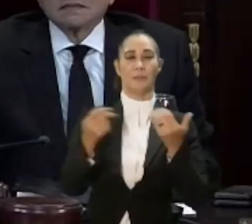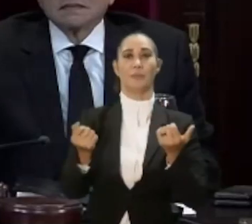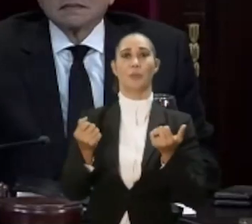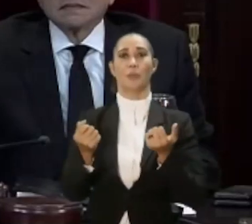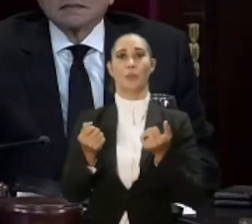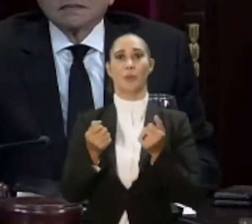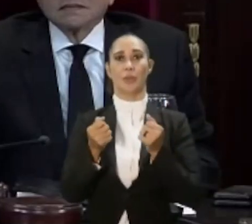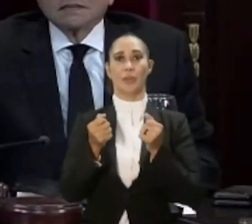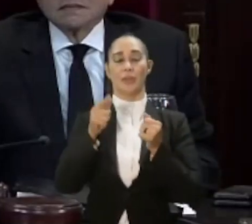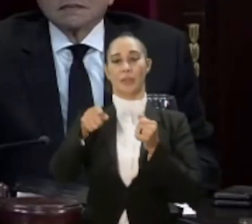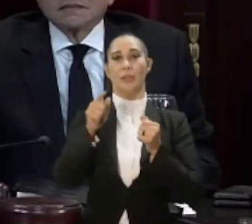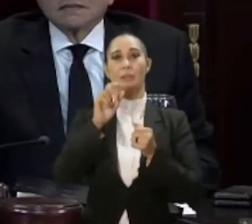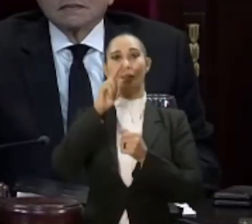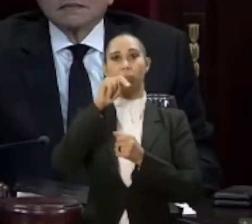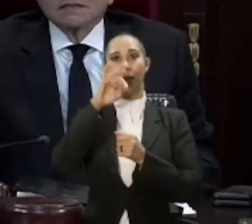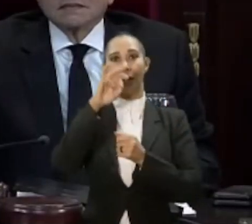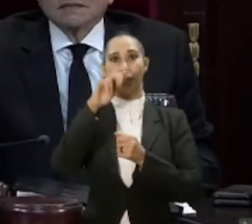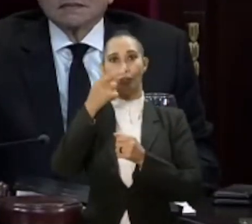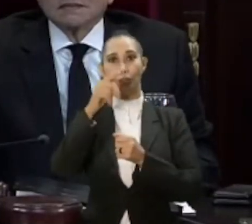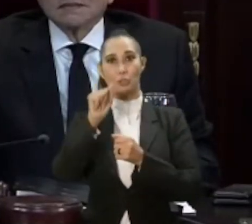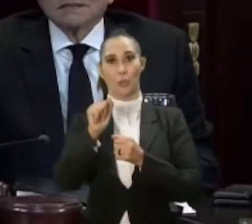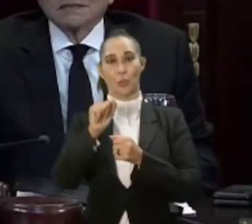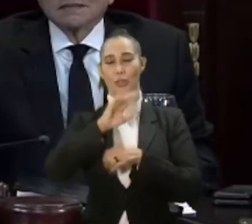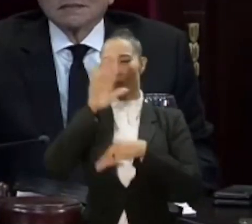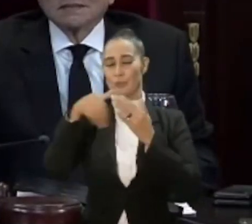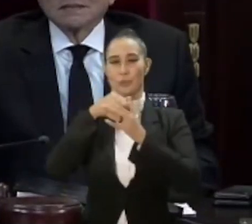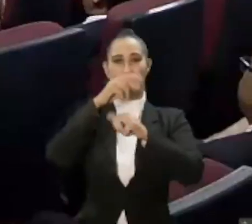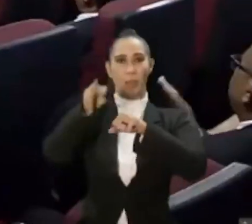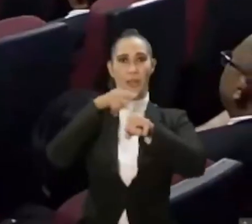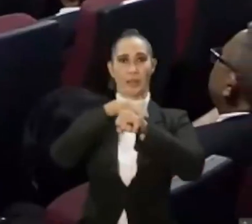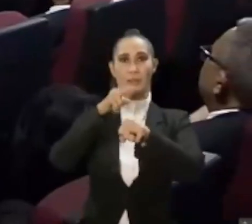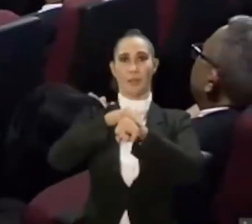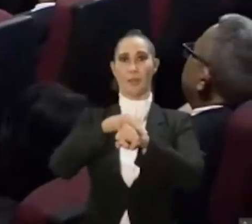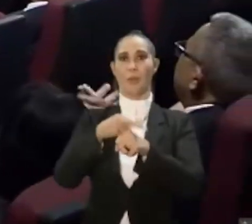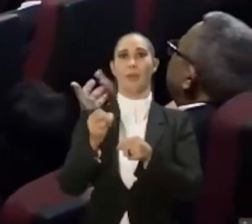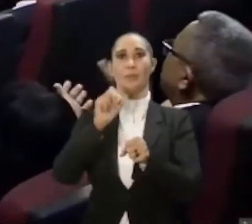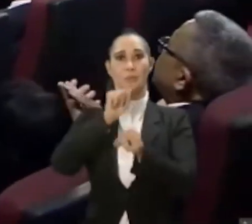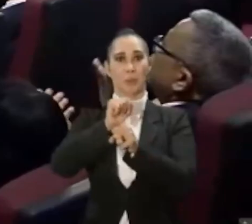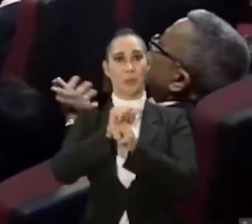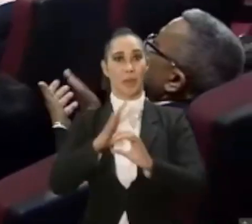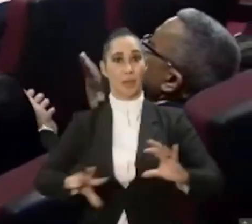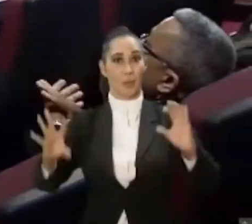al fenómeno del nearshoring en toda la región de las Américas.